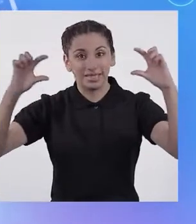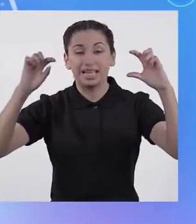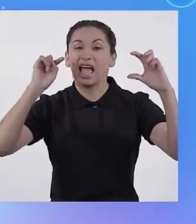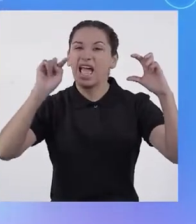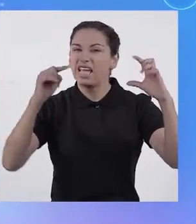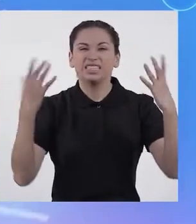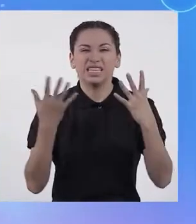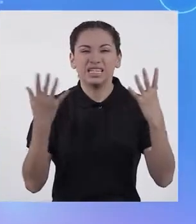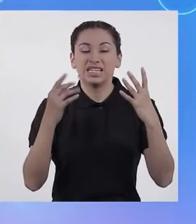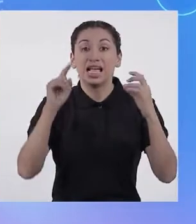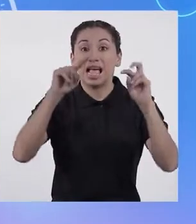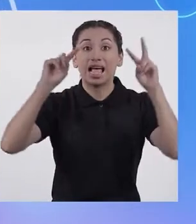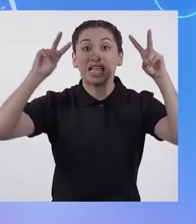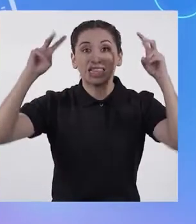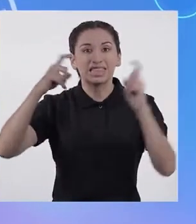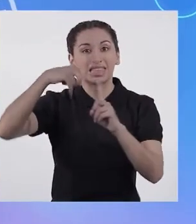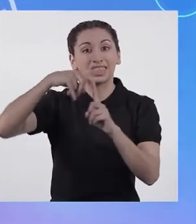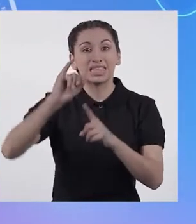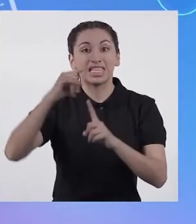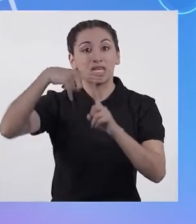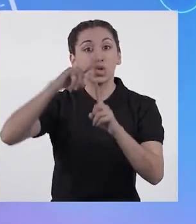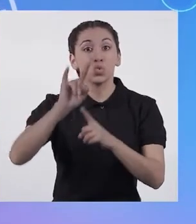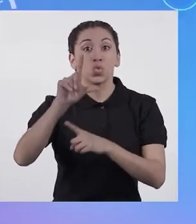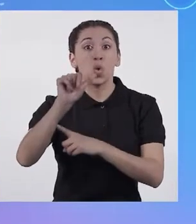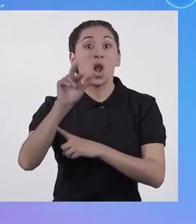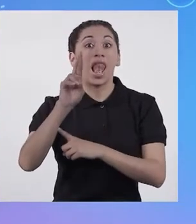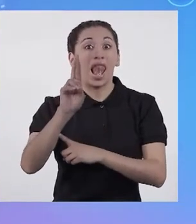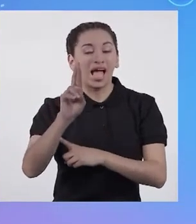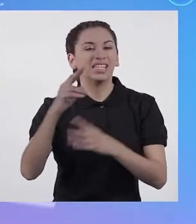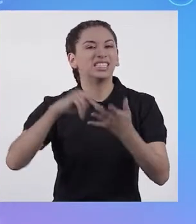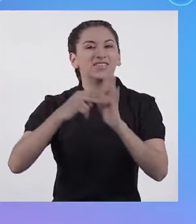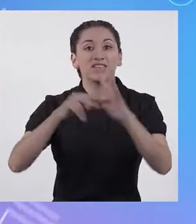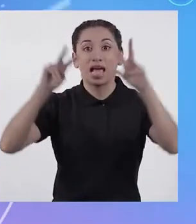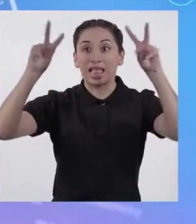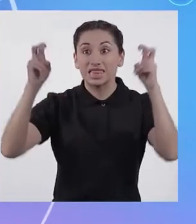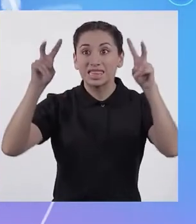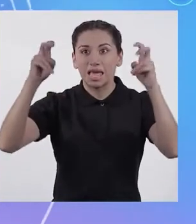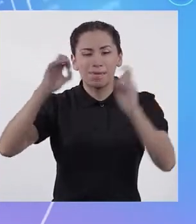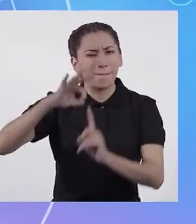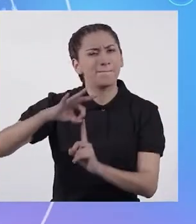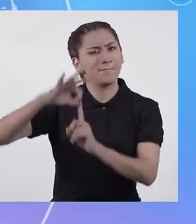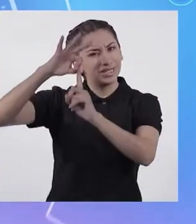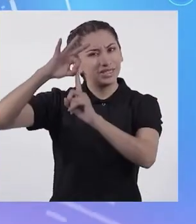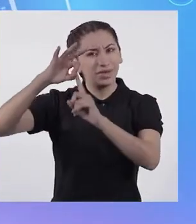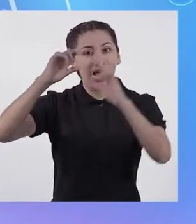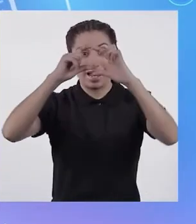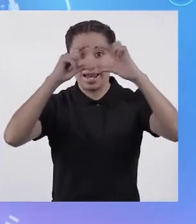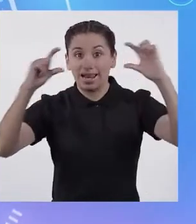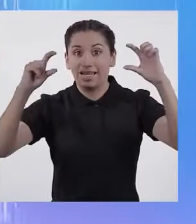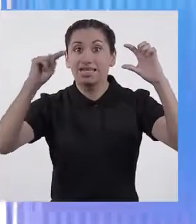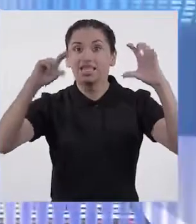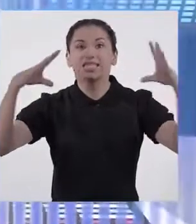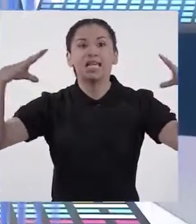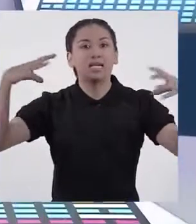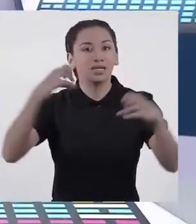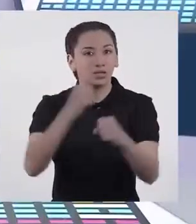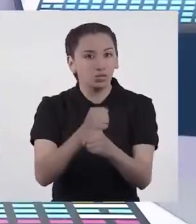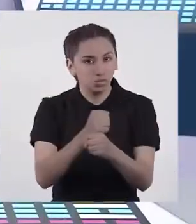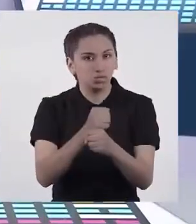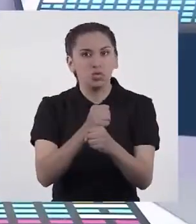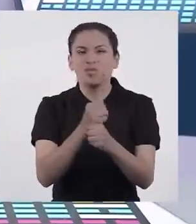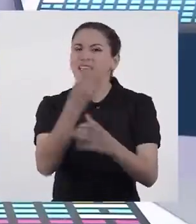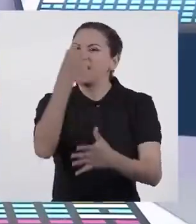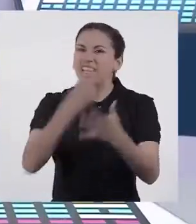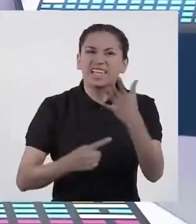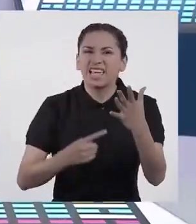Generalmente se espera que el titular sea el título principal del texto y es el que resume de